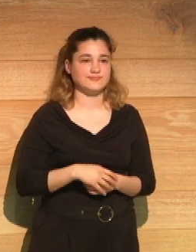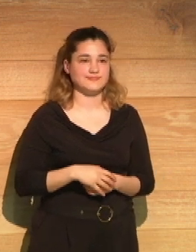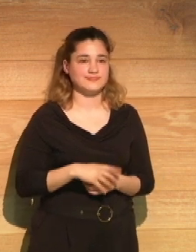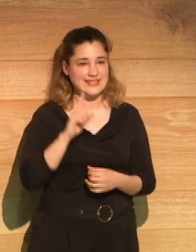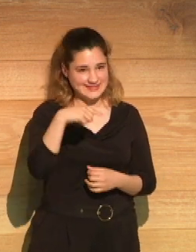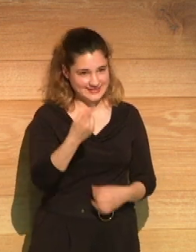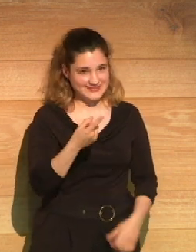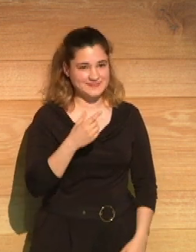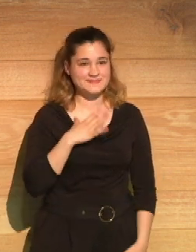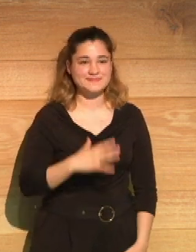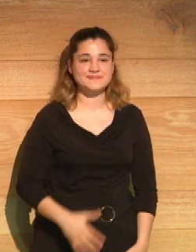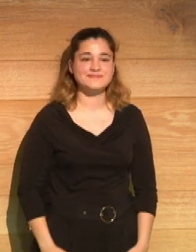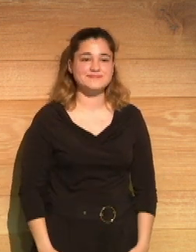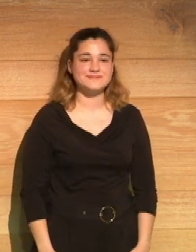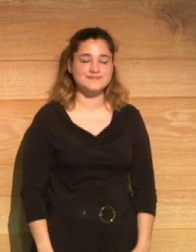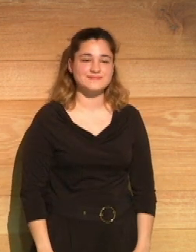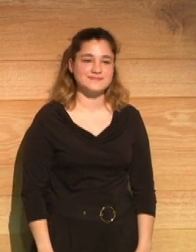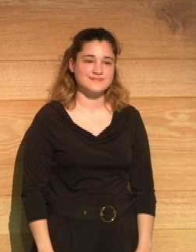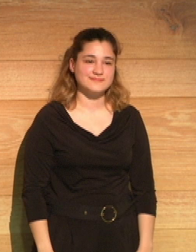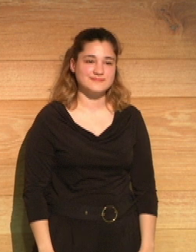La siguiente.